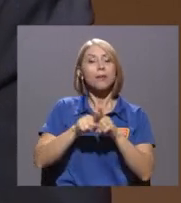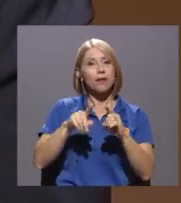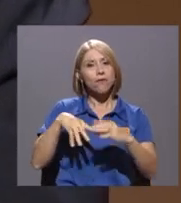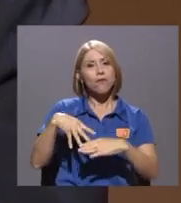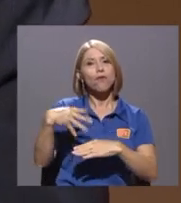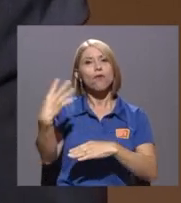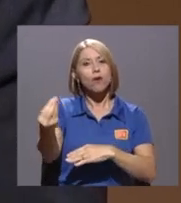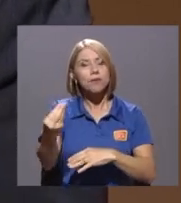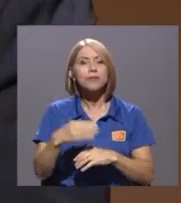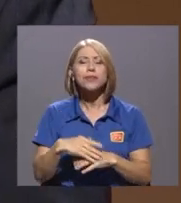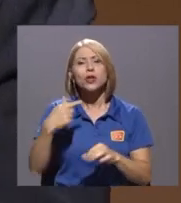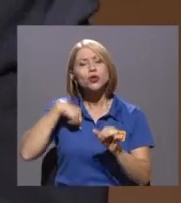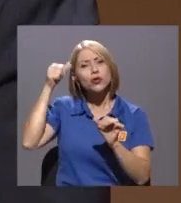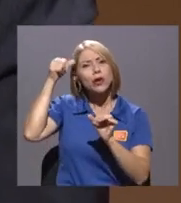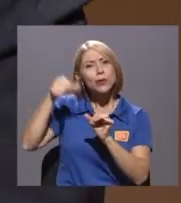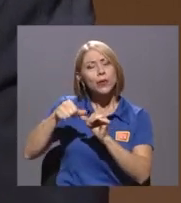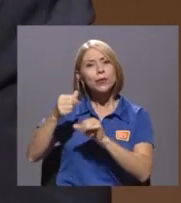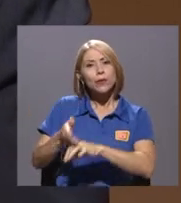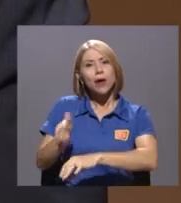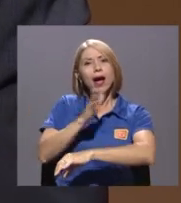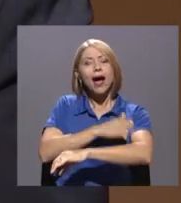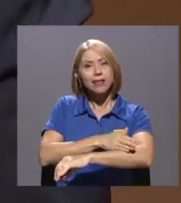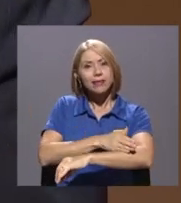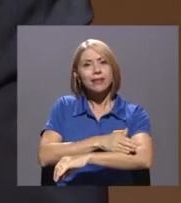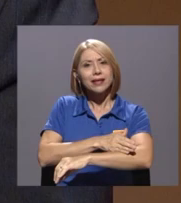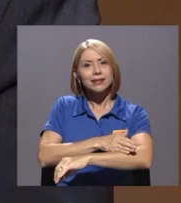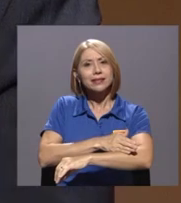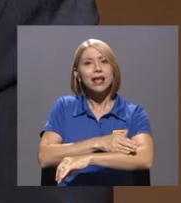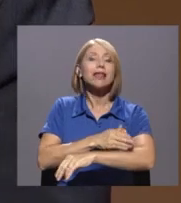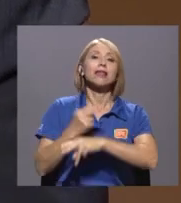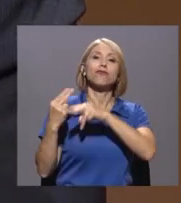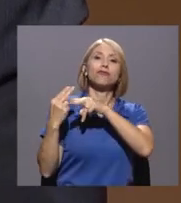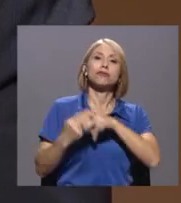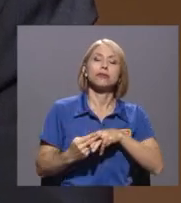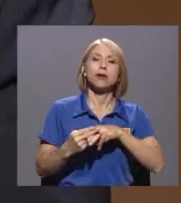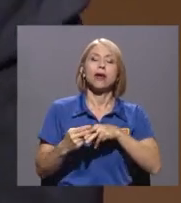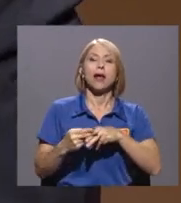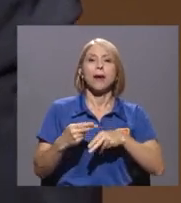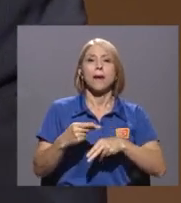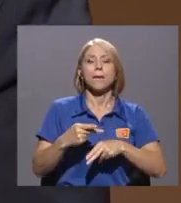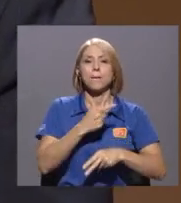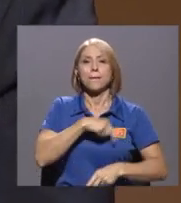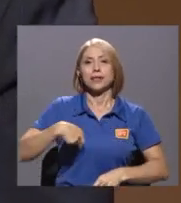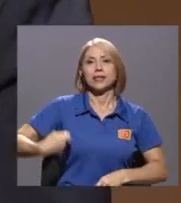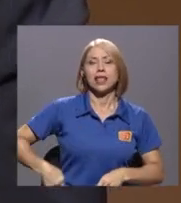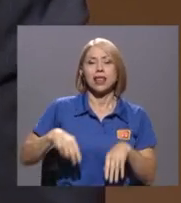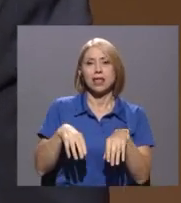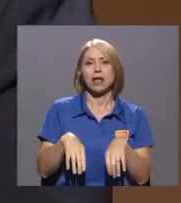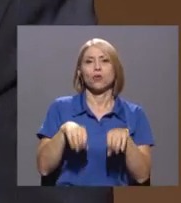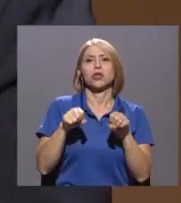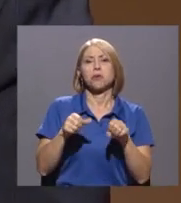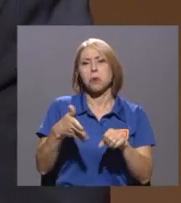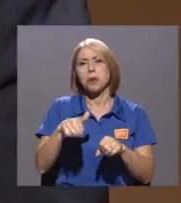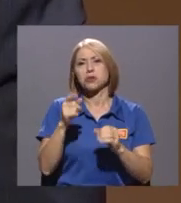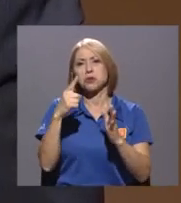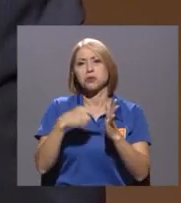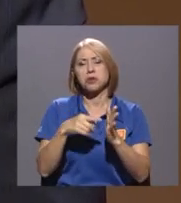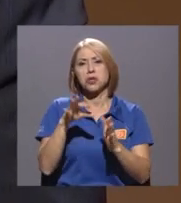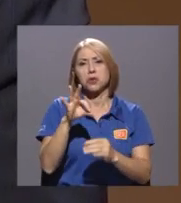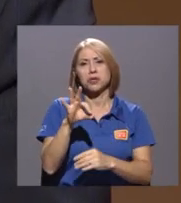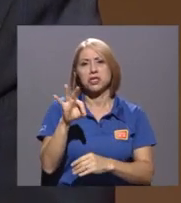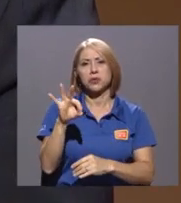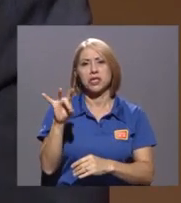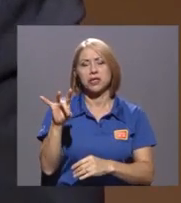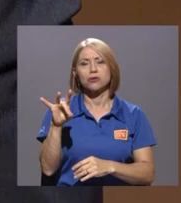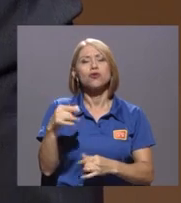yo recuerdo antes de entrar al puesto del presidente ejecutivo y por el año 98 yo